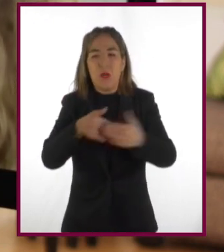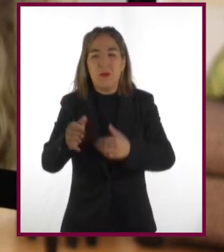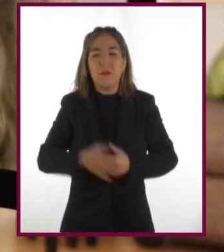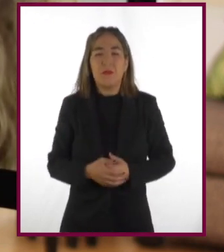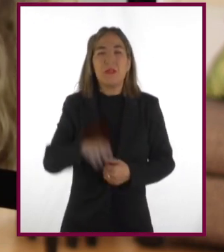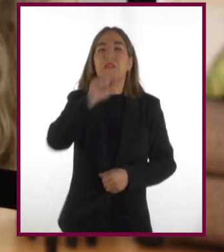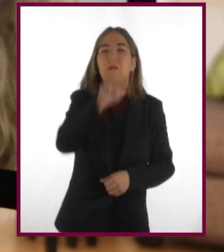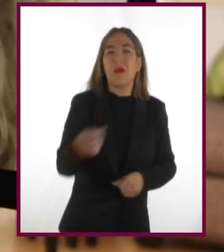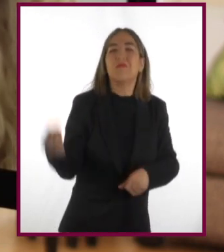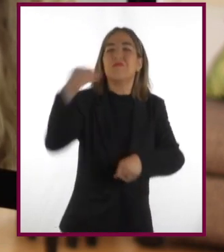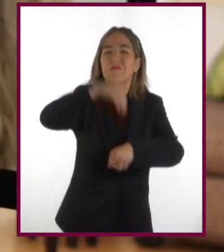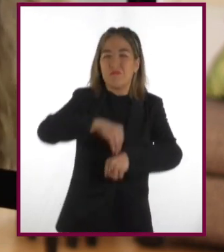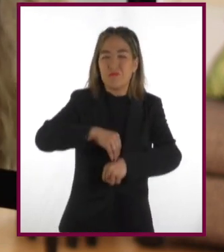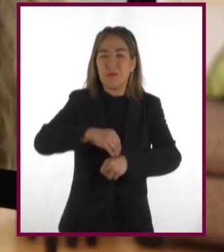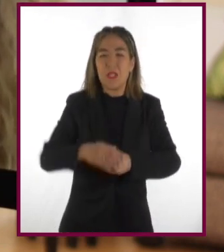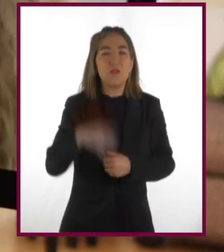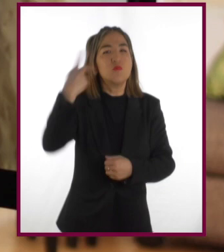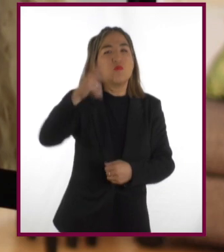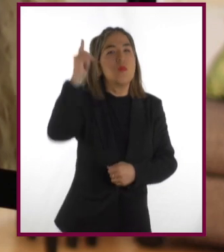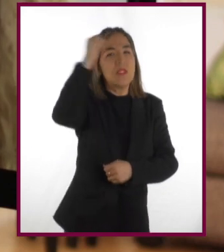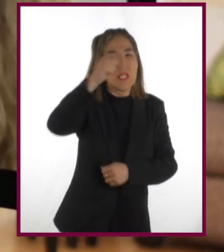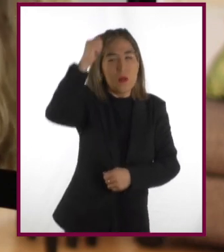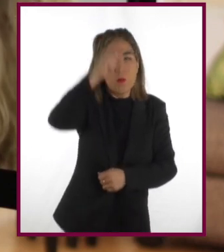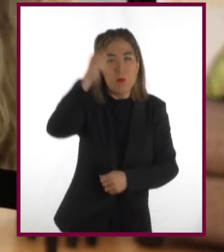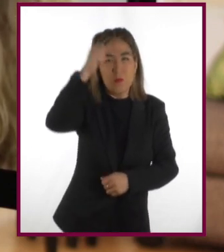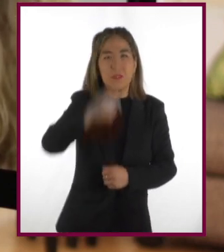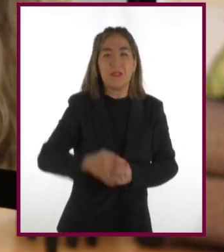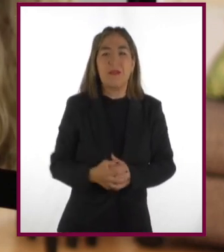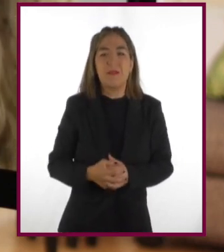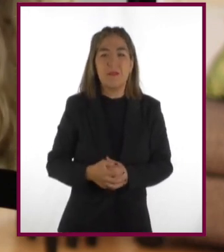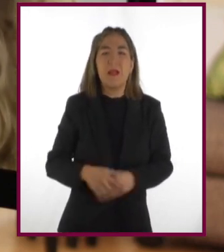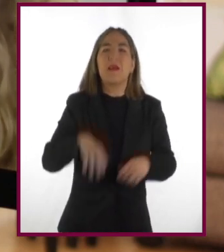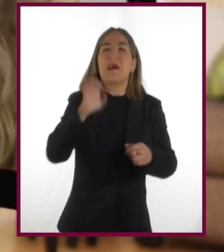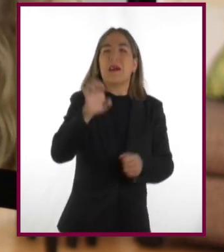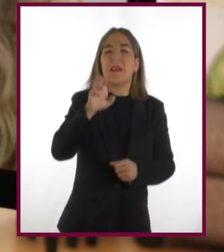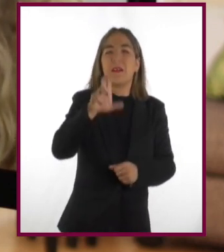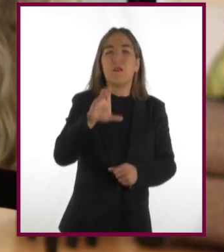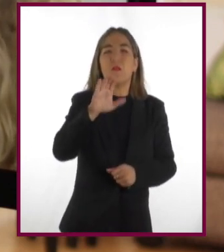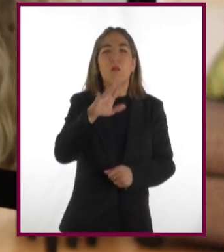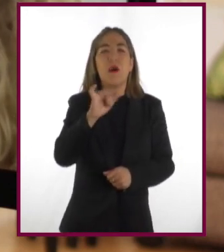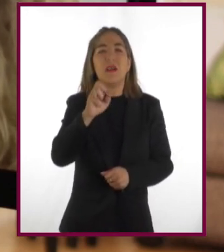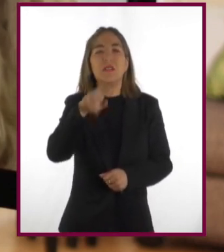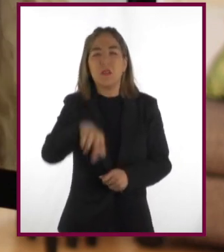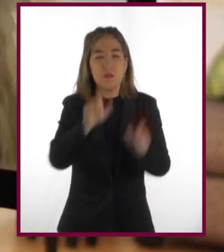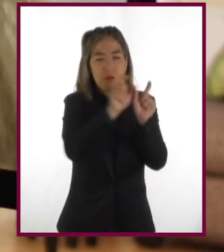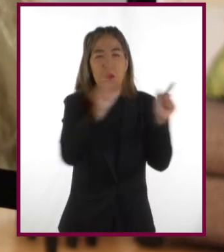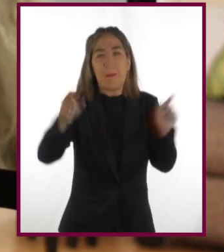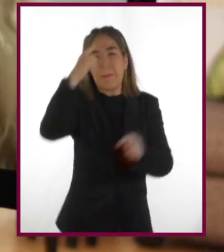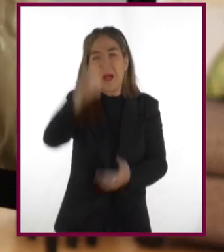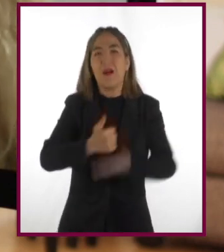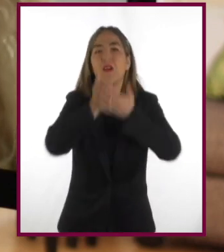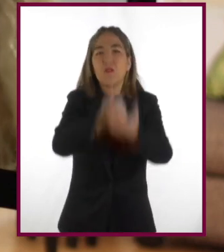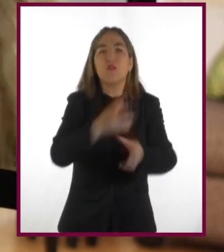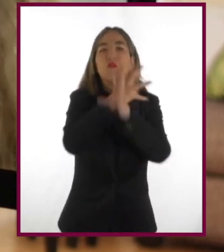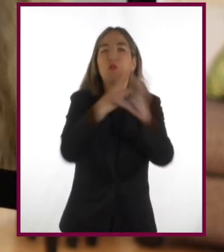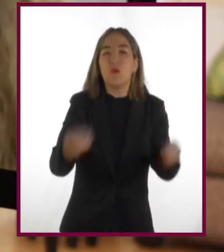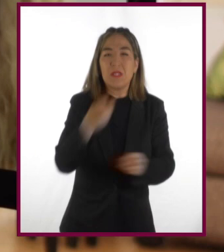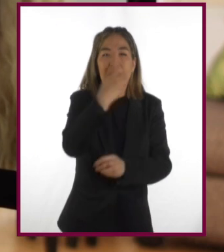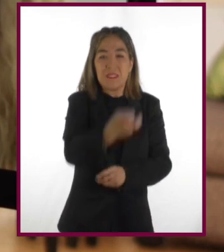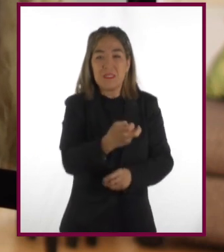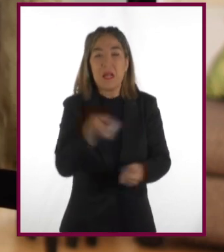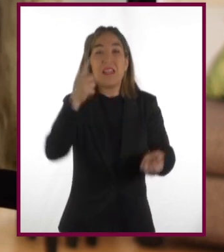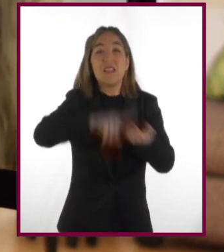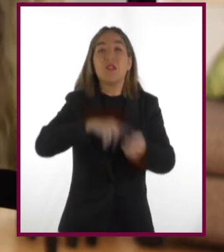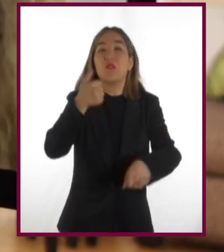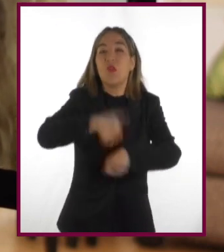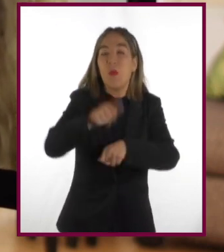la aplicación de teorías y de ecuaciones que nos ayuden a solucionar por lo menos